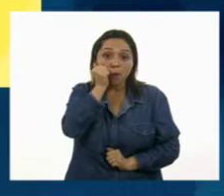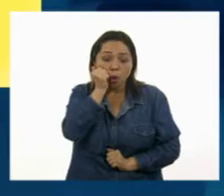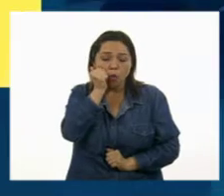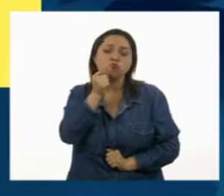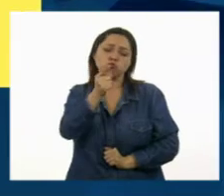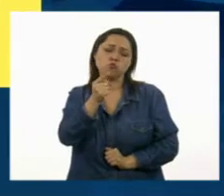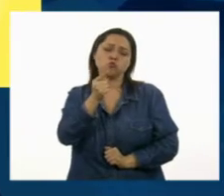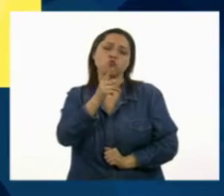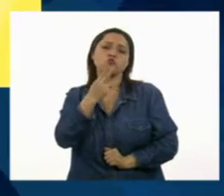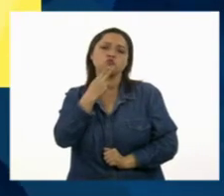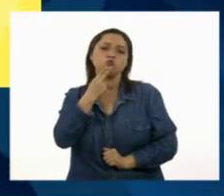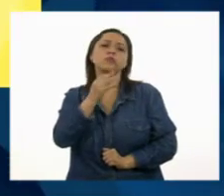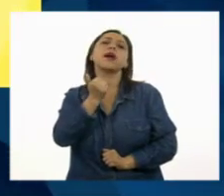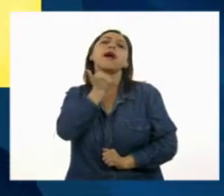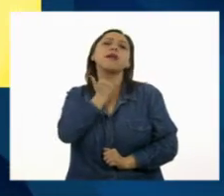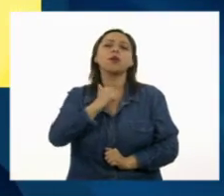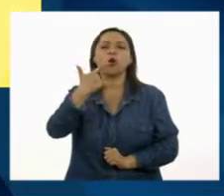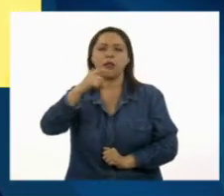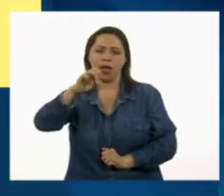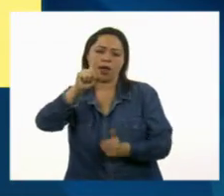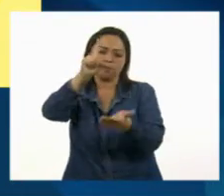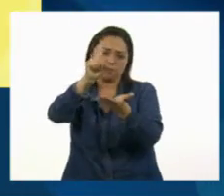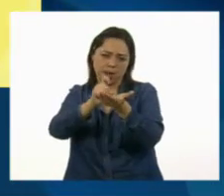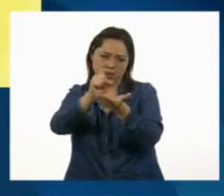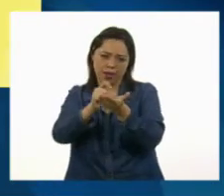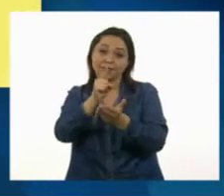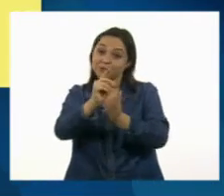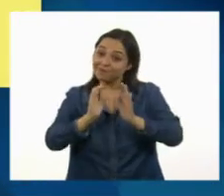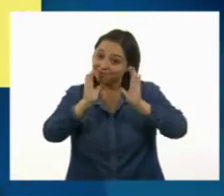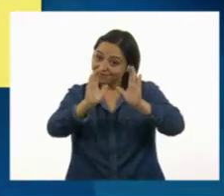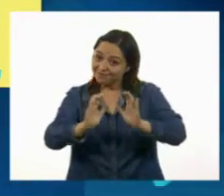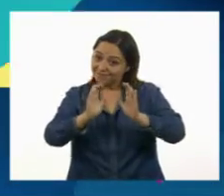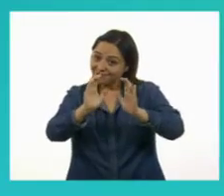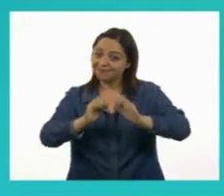usa desinfectantes a base de alcohol. ¡Cuídate!